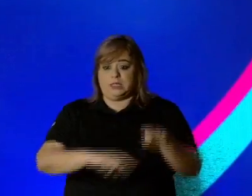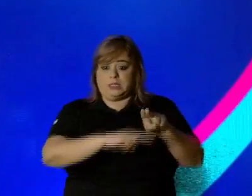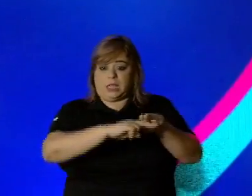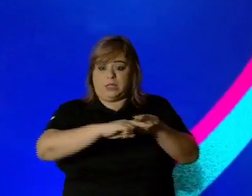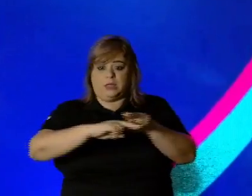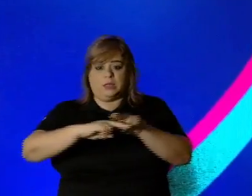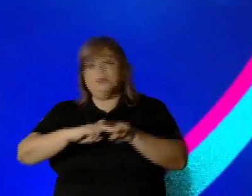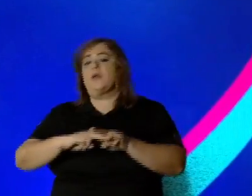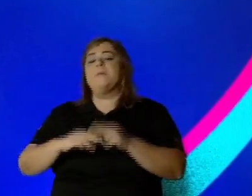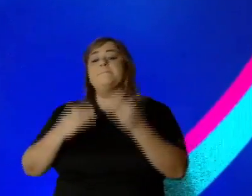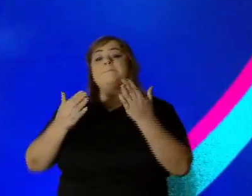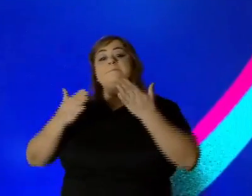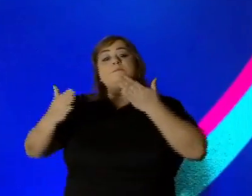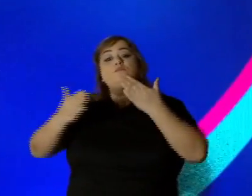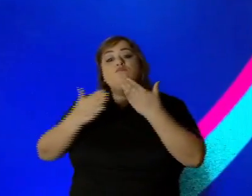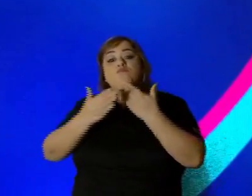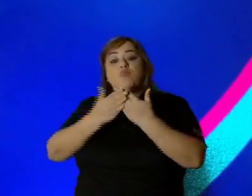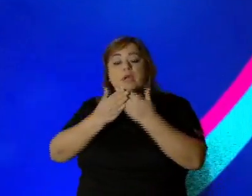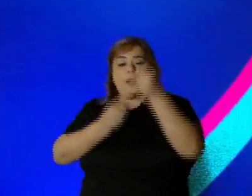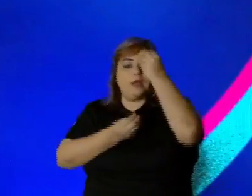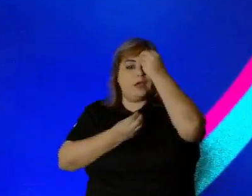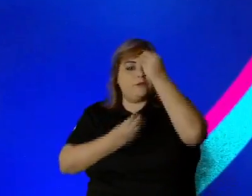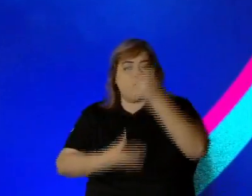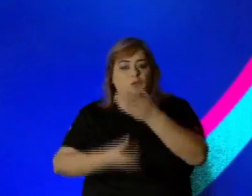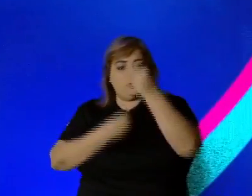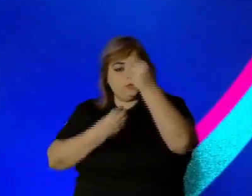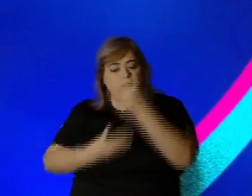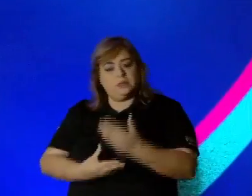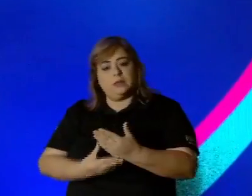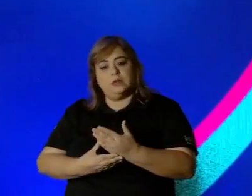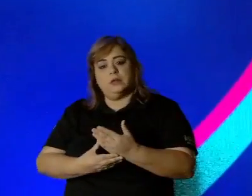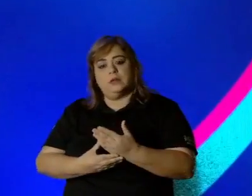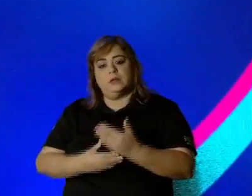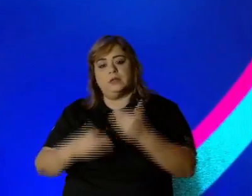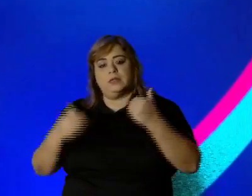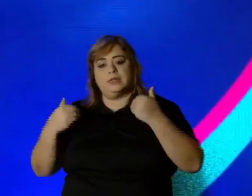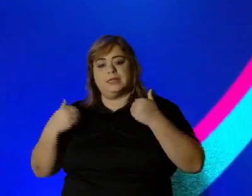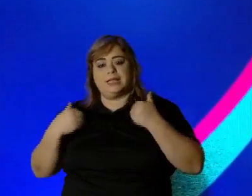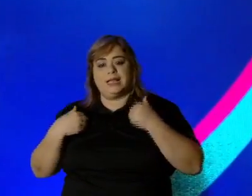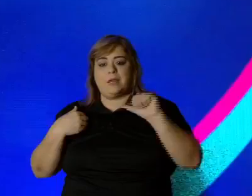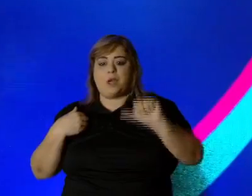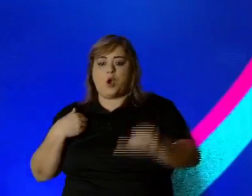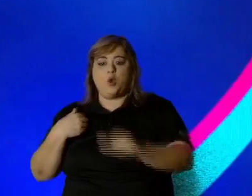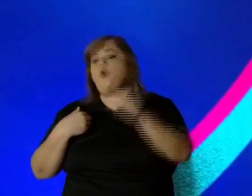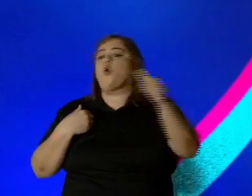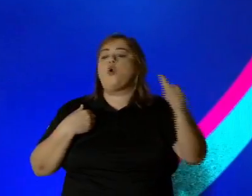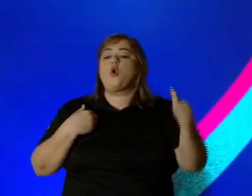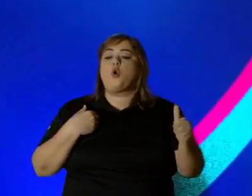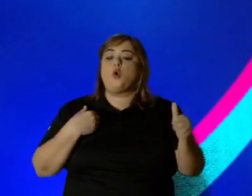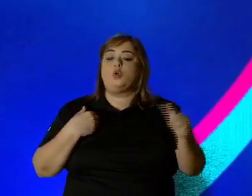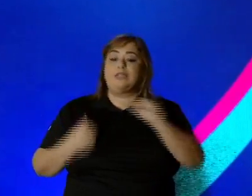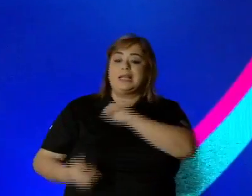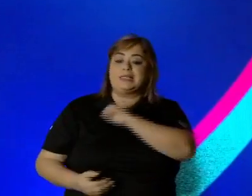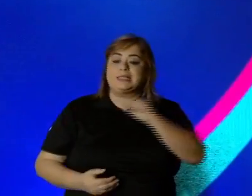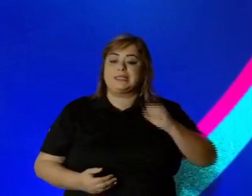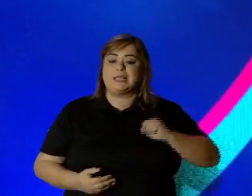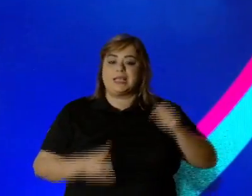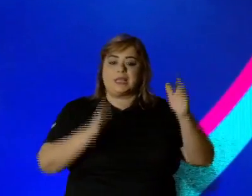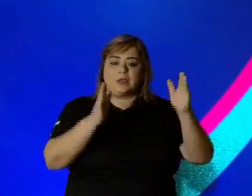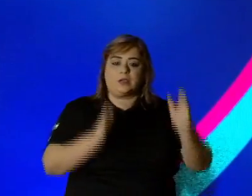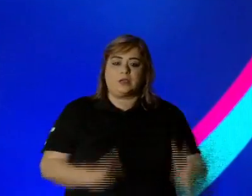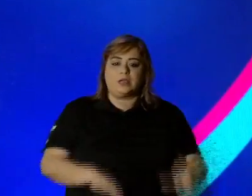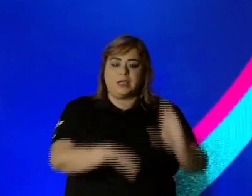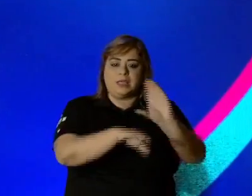Yo tengo la buena noticia de que tenemos otra senadora que es de la